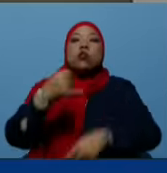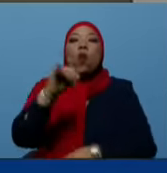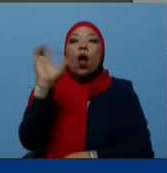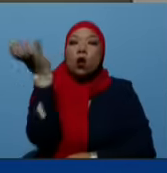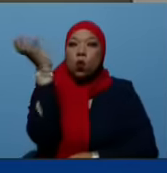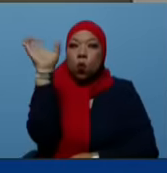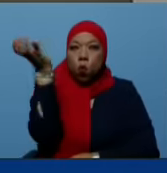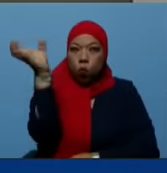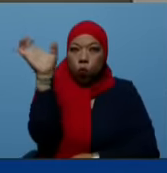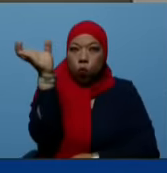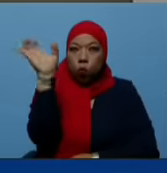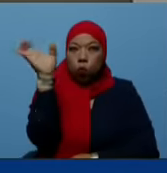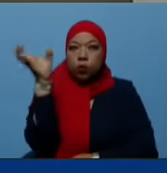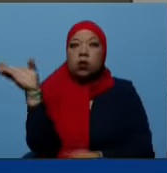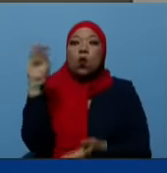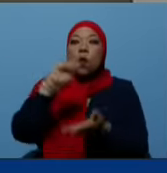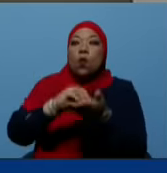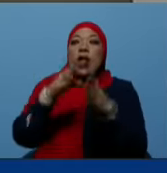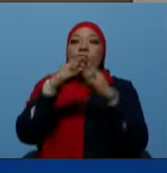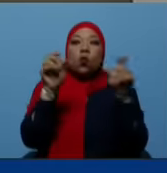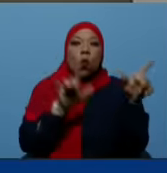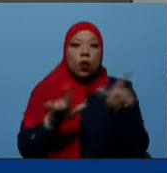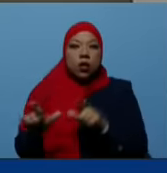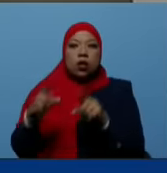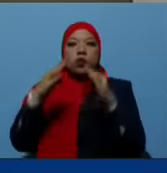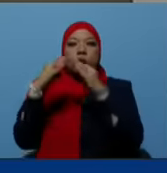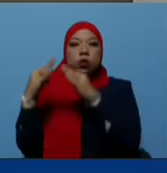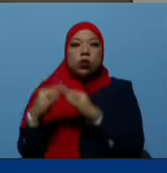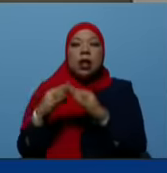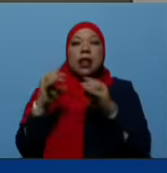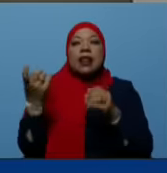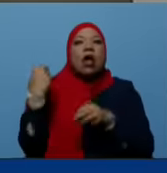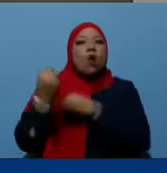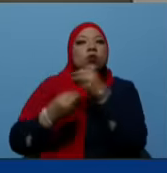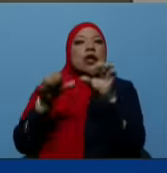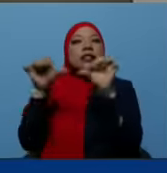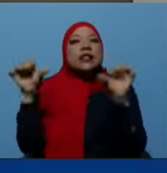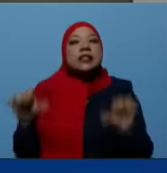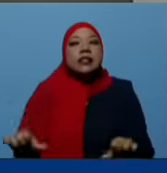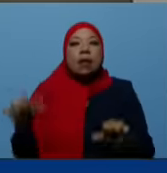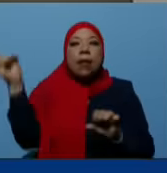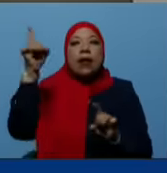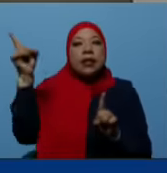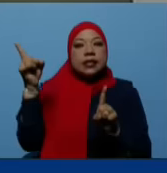de recuperación del corazón